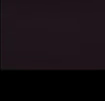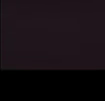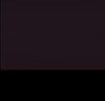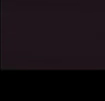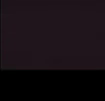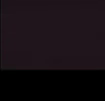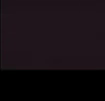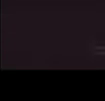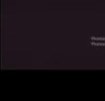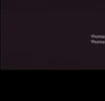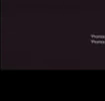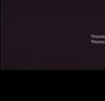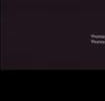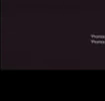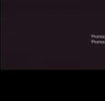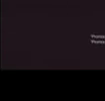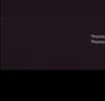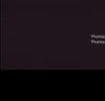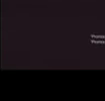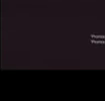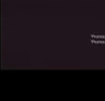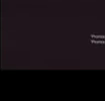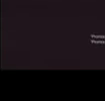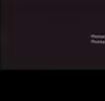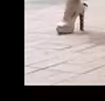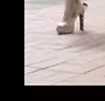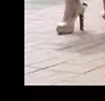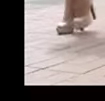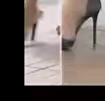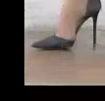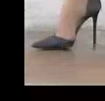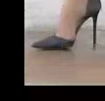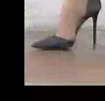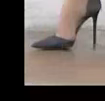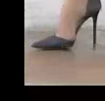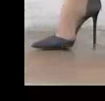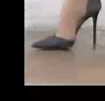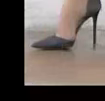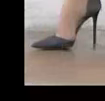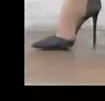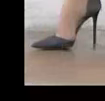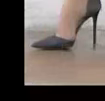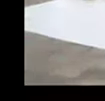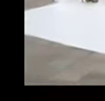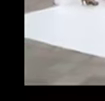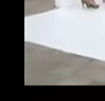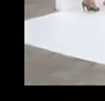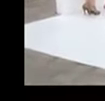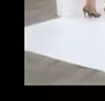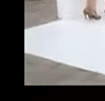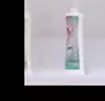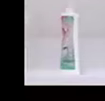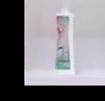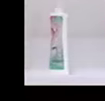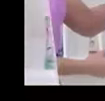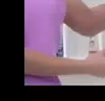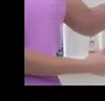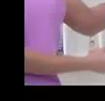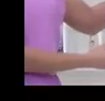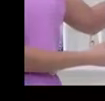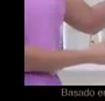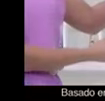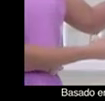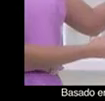Knight, pruébalo, ahora con el segundo a mitad de precio. Desafío, pregúntale a tus piernas. Ellas ya comprobaron la efectividad